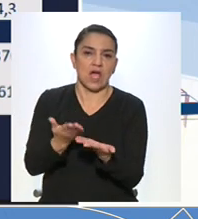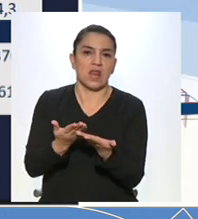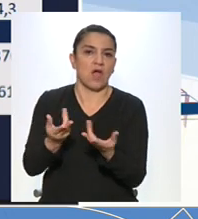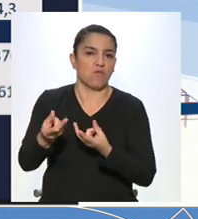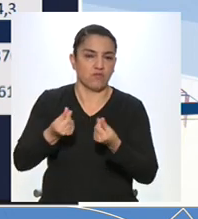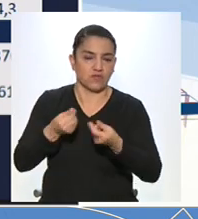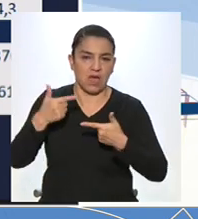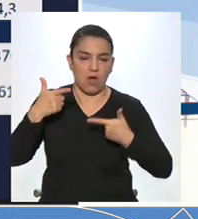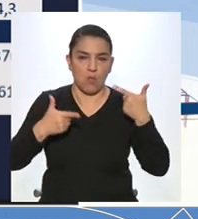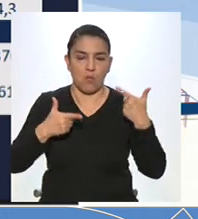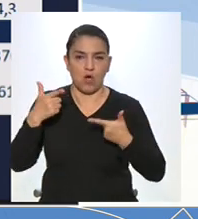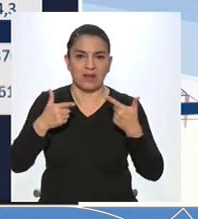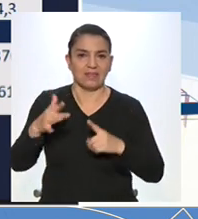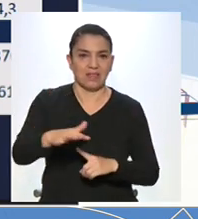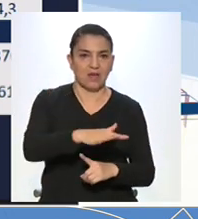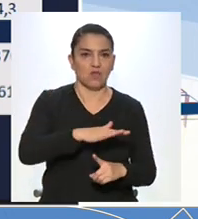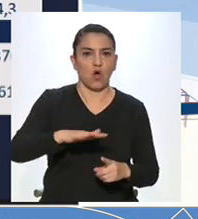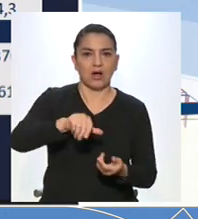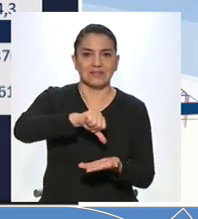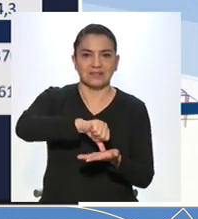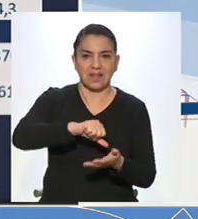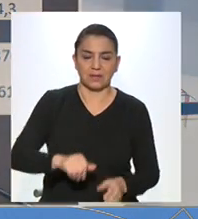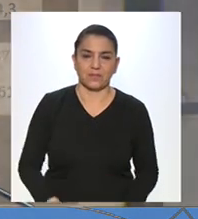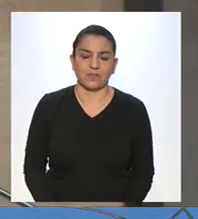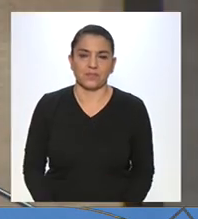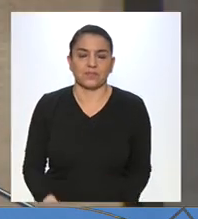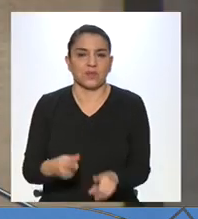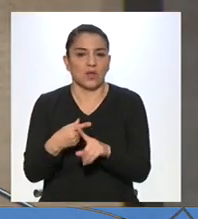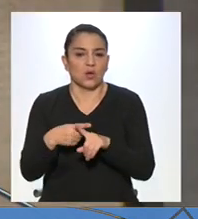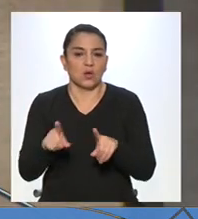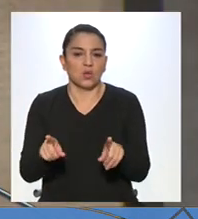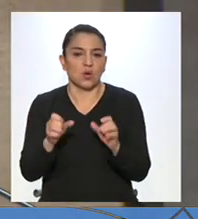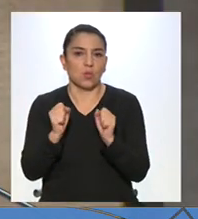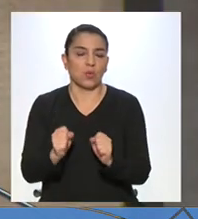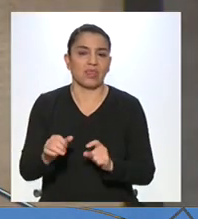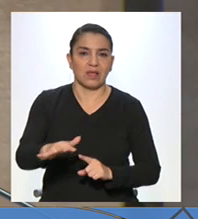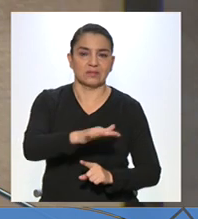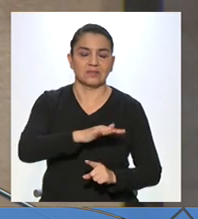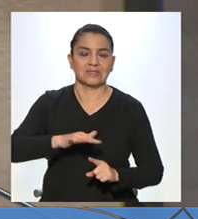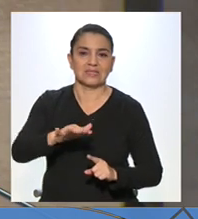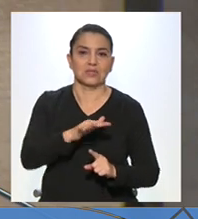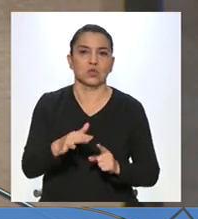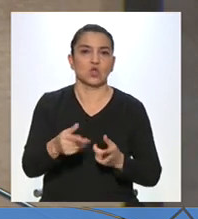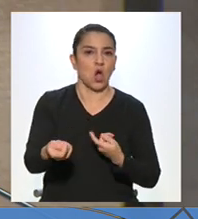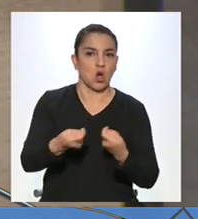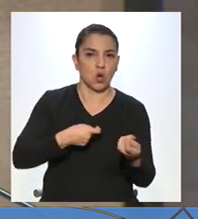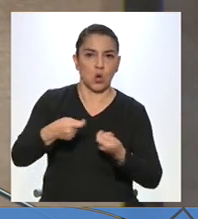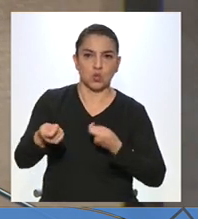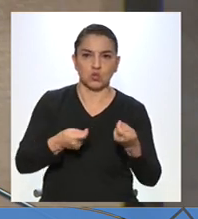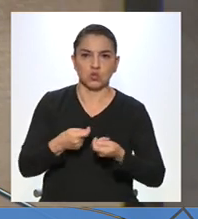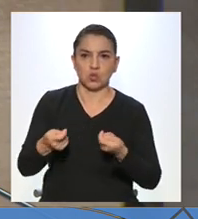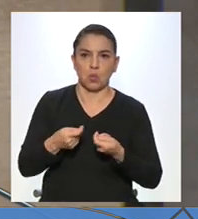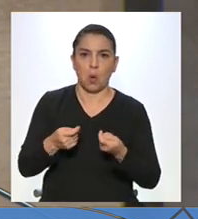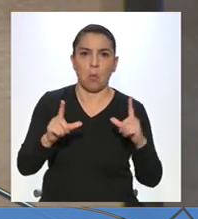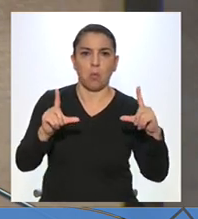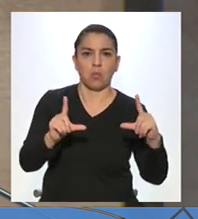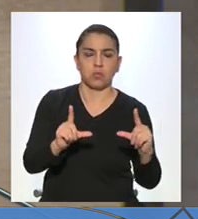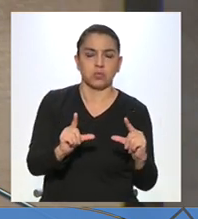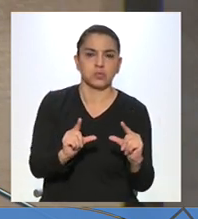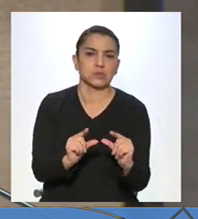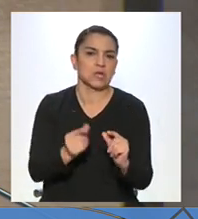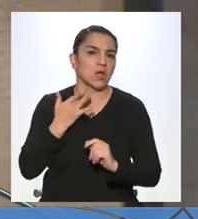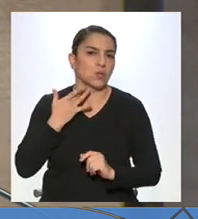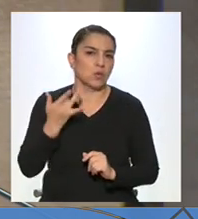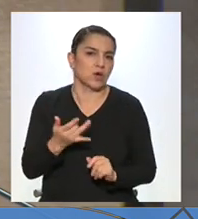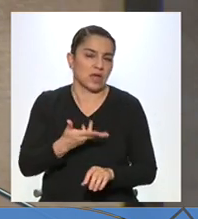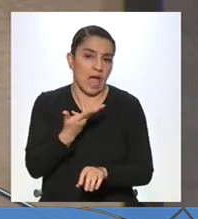encima de la definida en el escenario central. Por otro lado, también podría darse un escenario en que el consumo sea menos dinámico de lo previsto, ya sea porque su